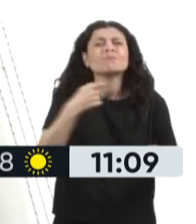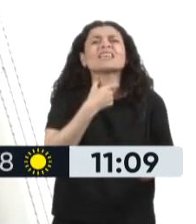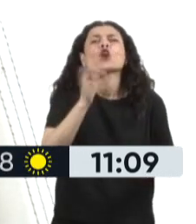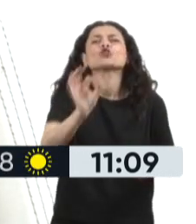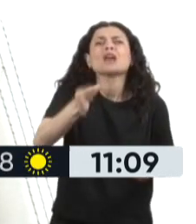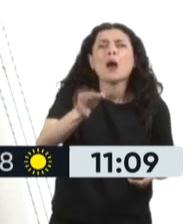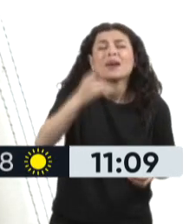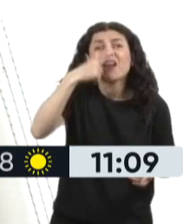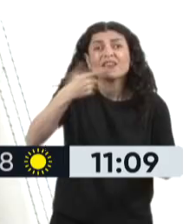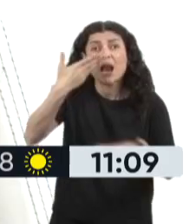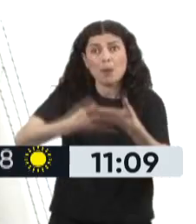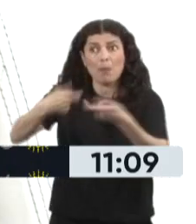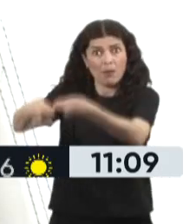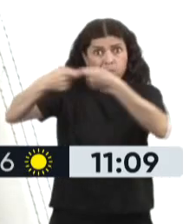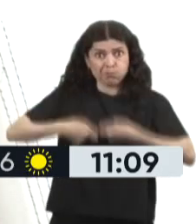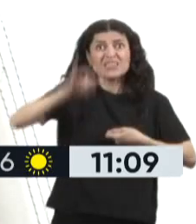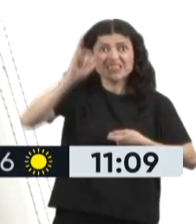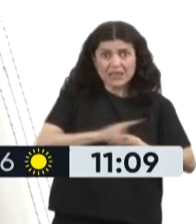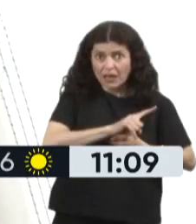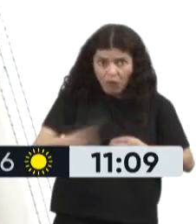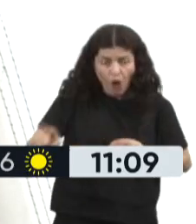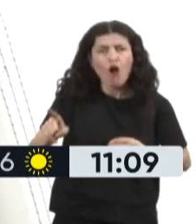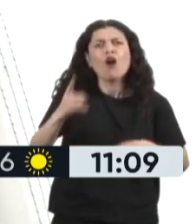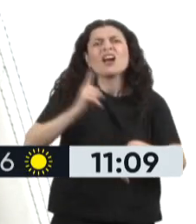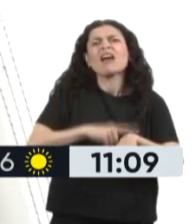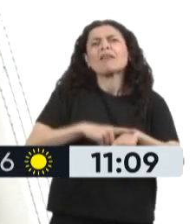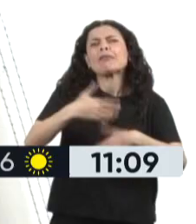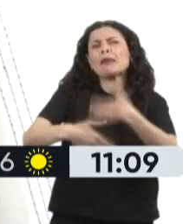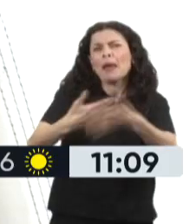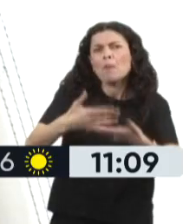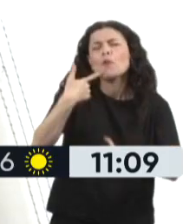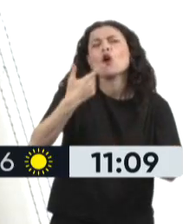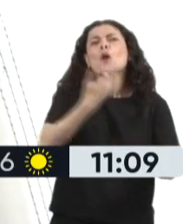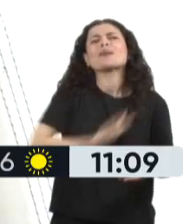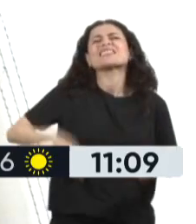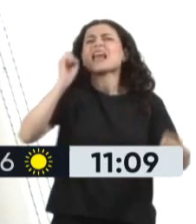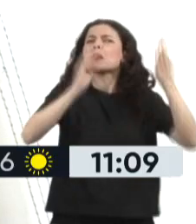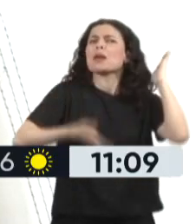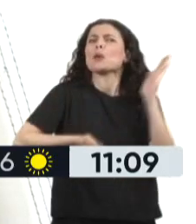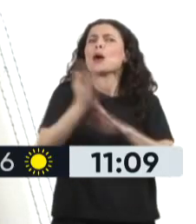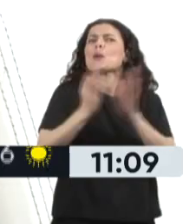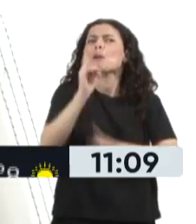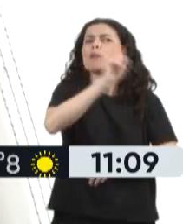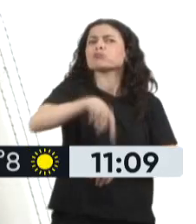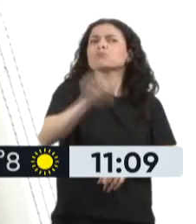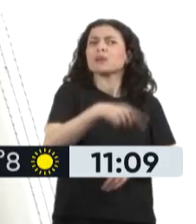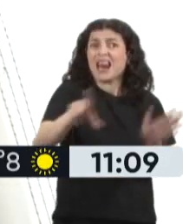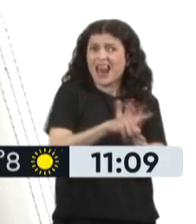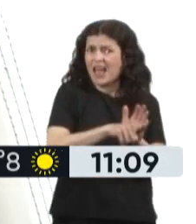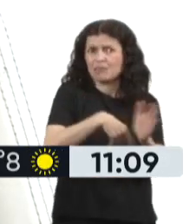llegó esa comunicación, cómo son los tiempos para el veto presidencial, si se podría dar en esta